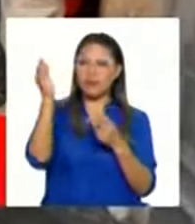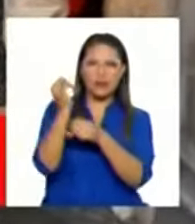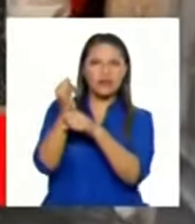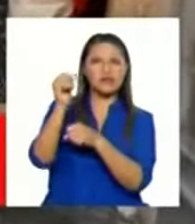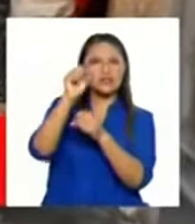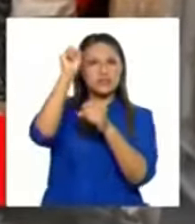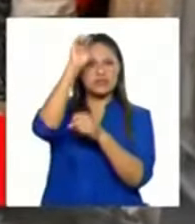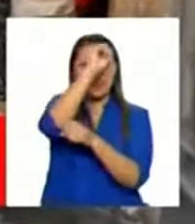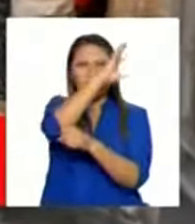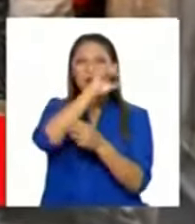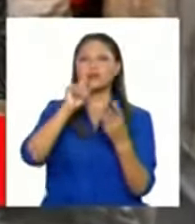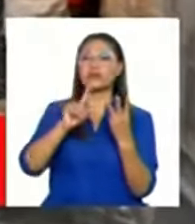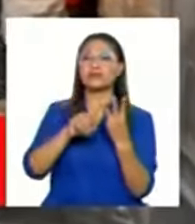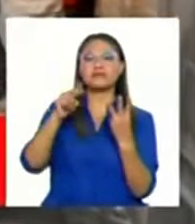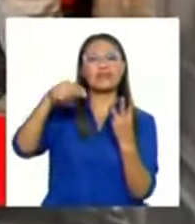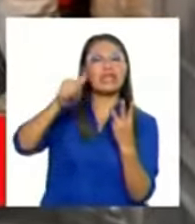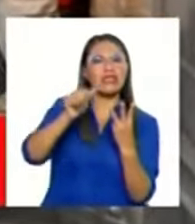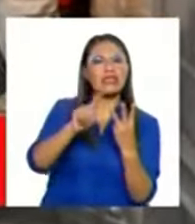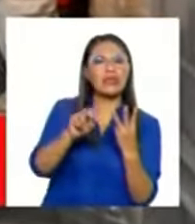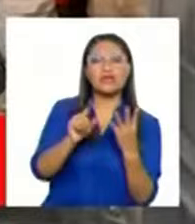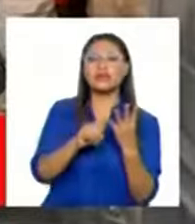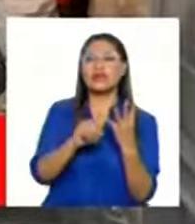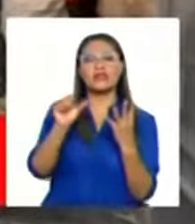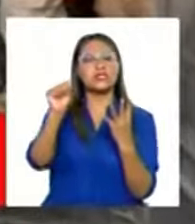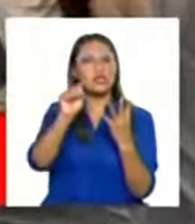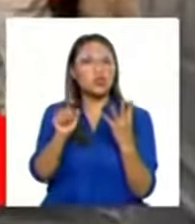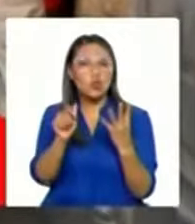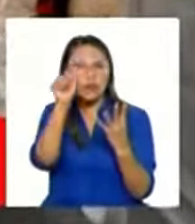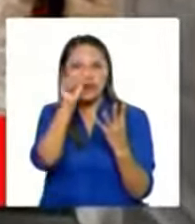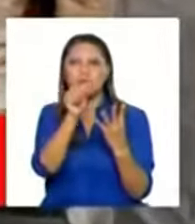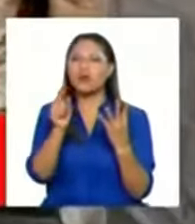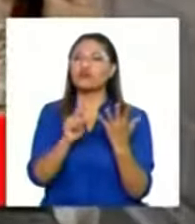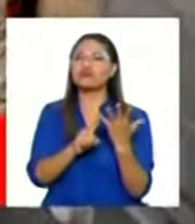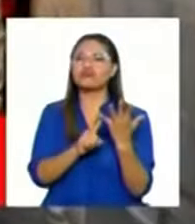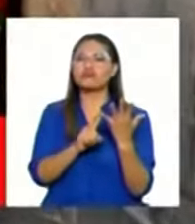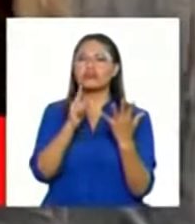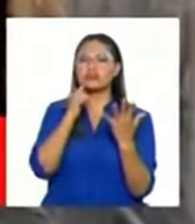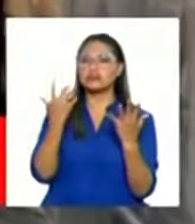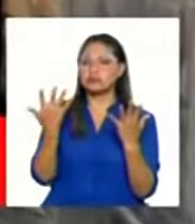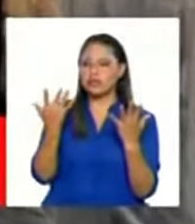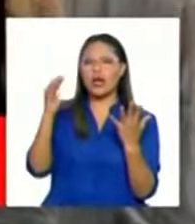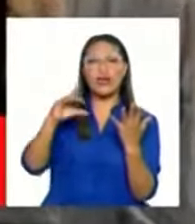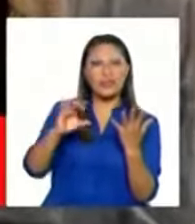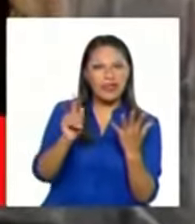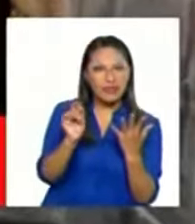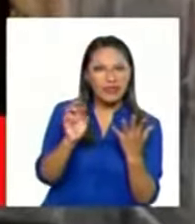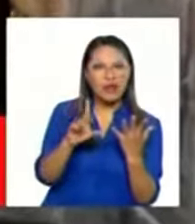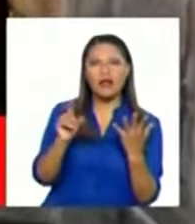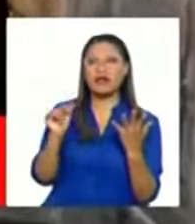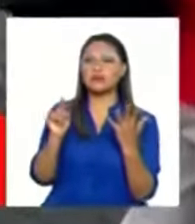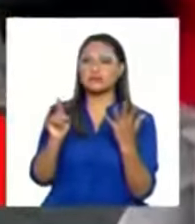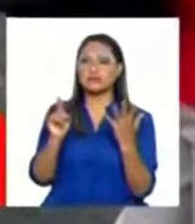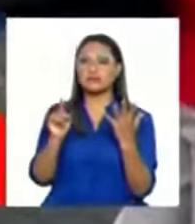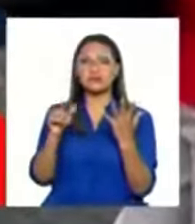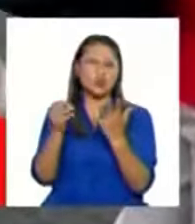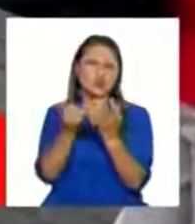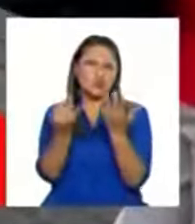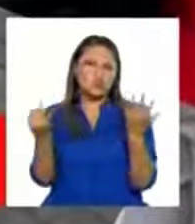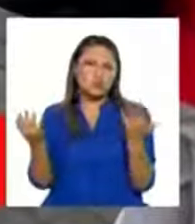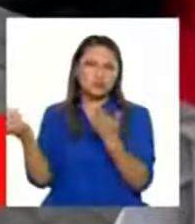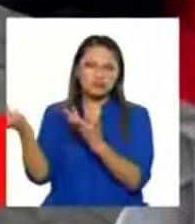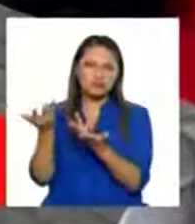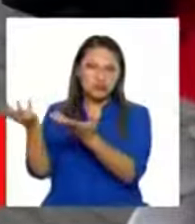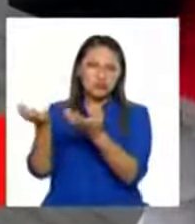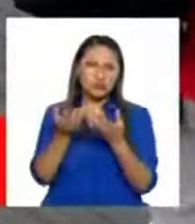Santa Rosa, las Nazarenas, Santo Domingo, San Francisco, la Catedral, la Iglesia del Sagrario también.